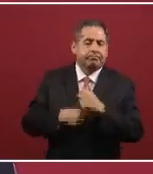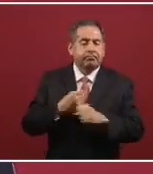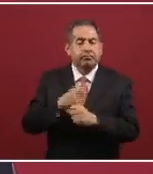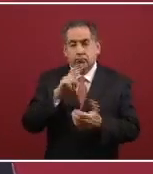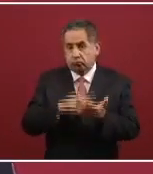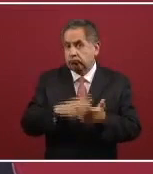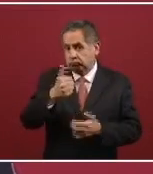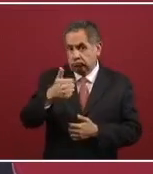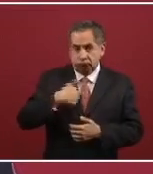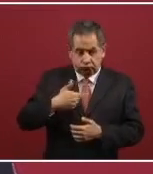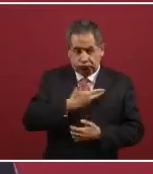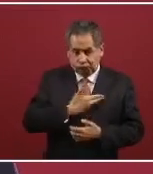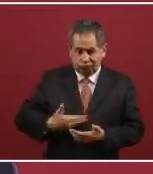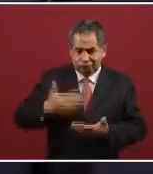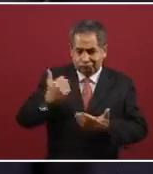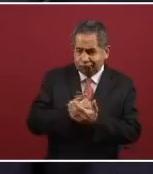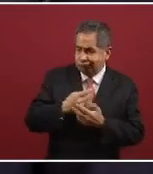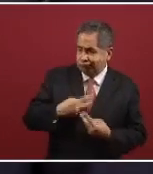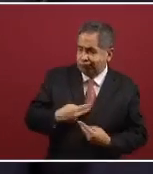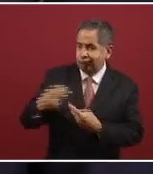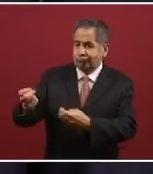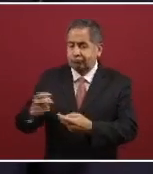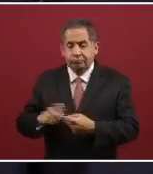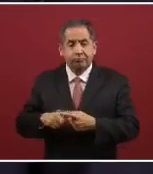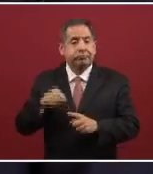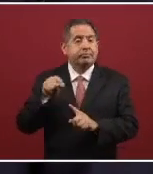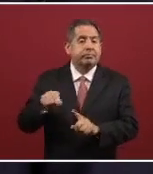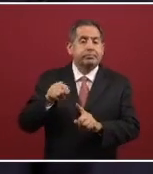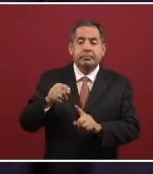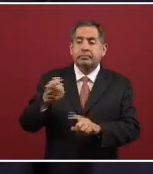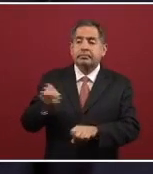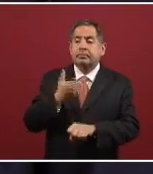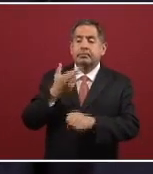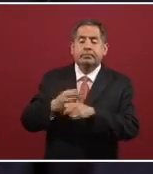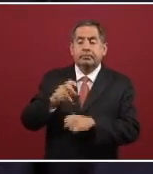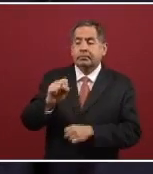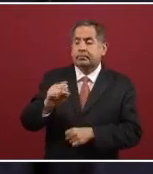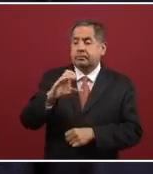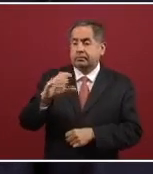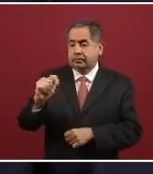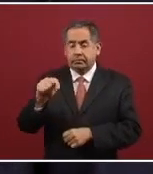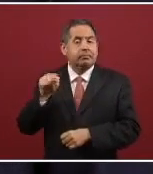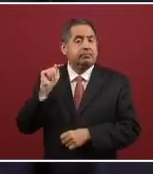2006, el que era secretario de Comunicaciones y Transporte,